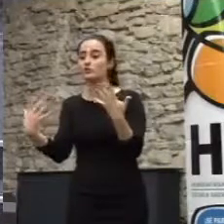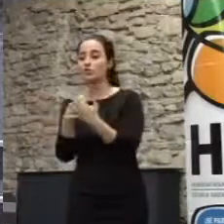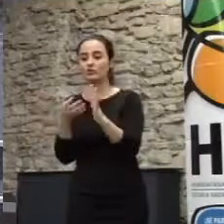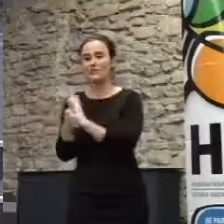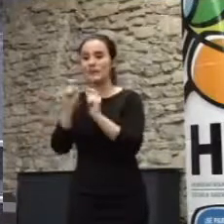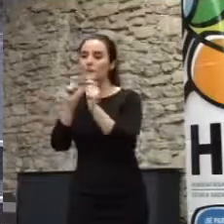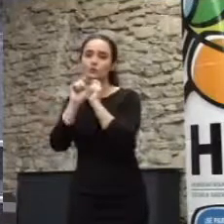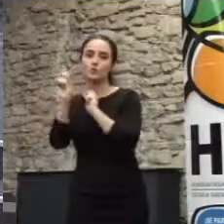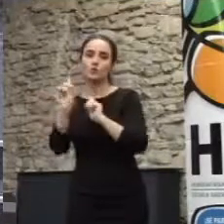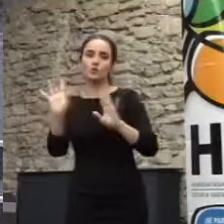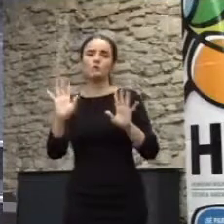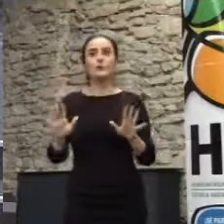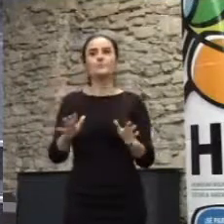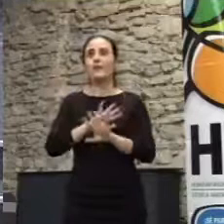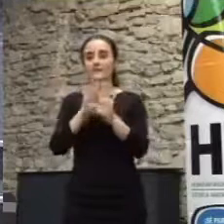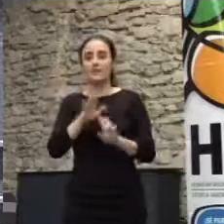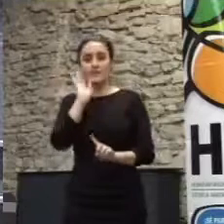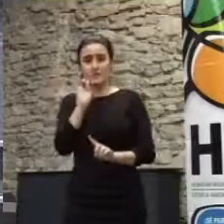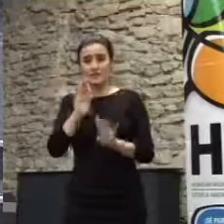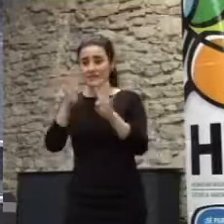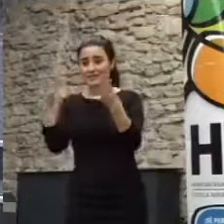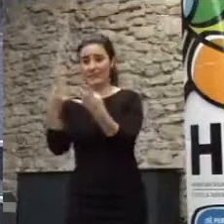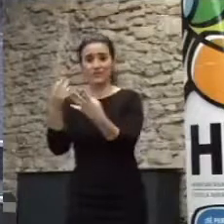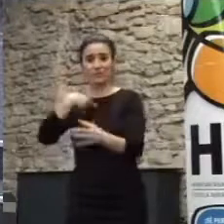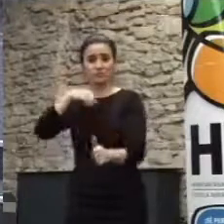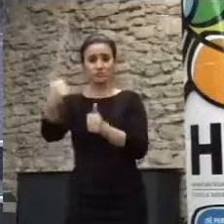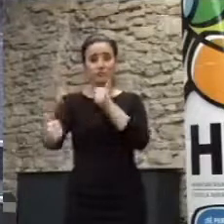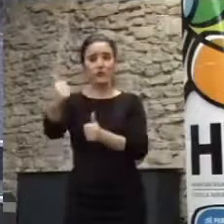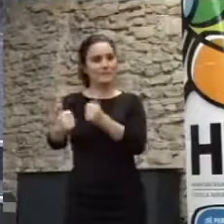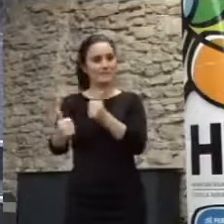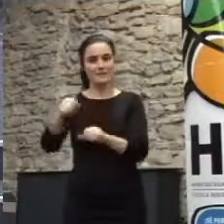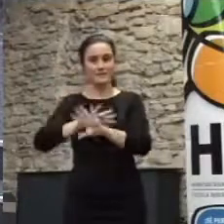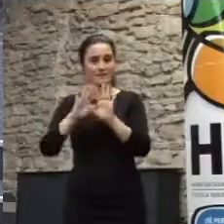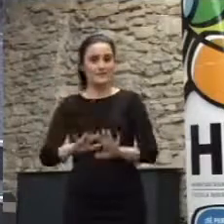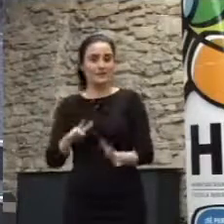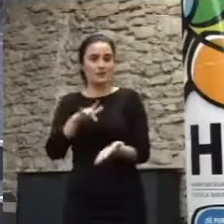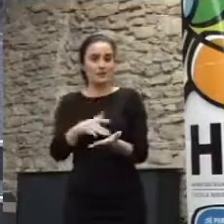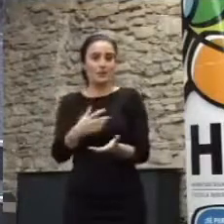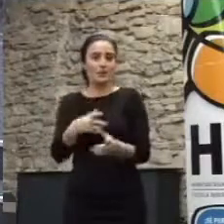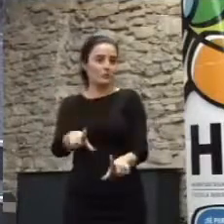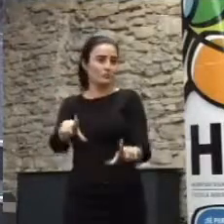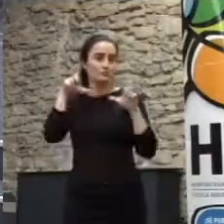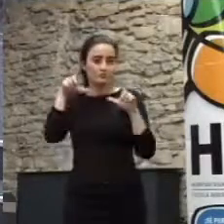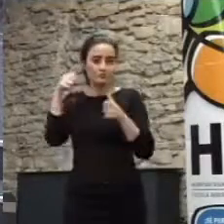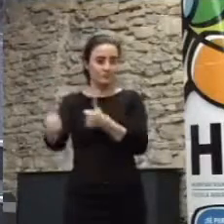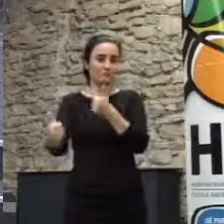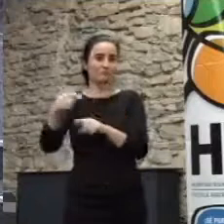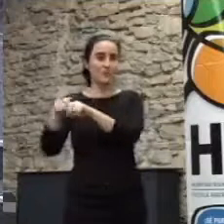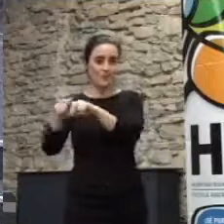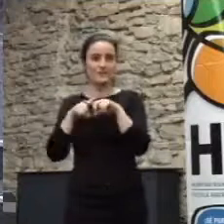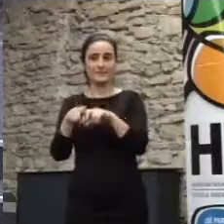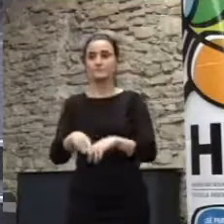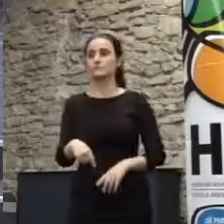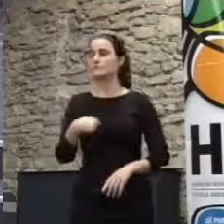Pero sí, es un claro competidor del monopolio de los grandes medios a la hora de ser portavoces de la realidad. Bueno, vamos a ir acabando. Pediría